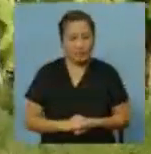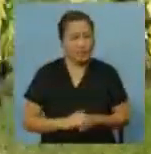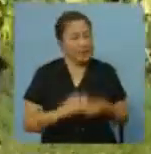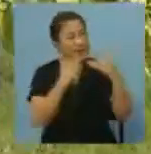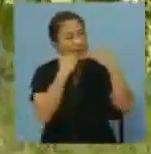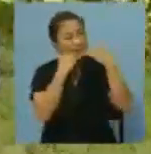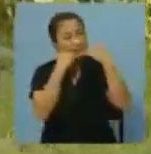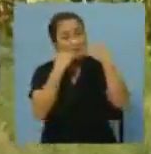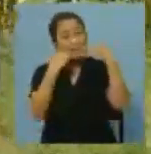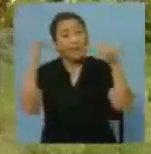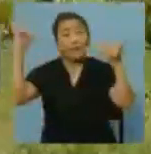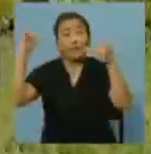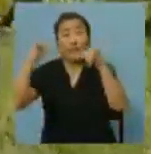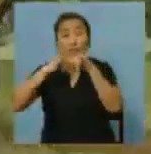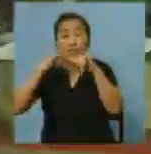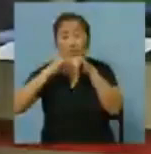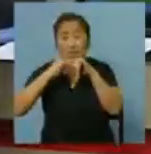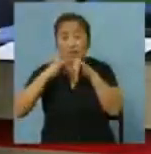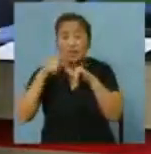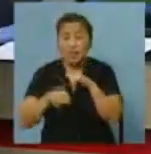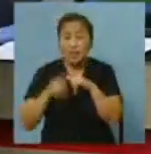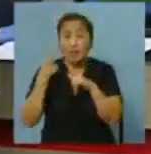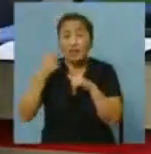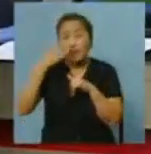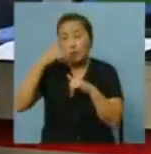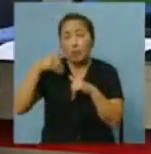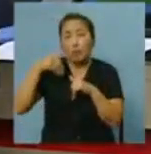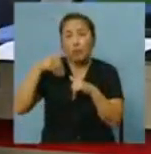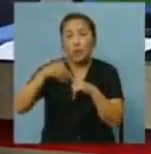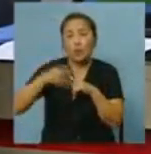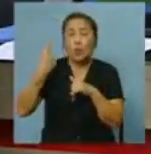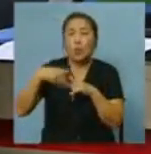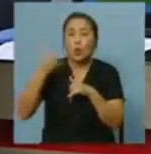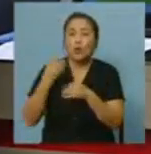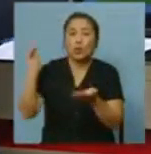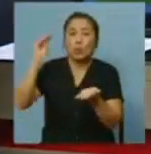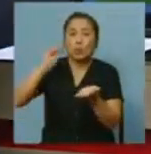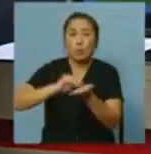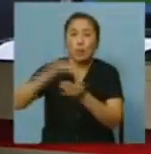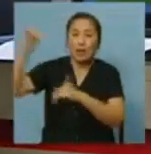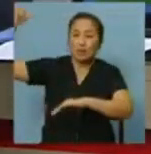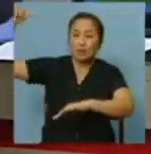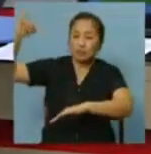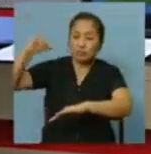Muchas gracias, doctor, por este contacto. Seguramente cuando llegue